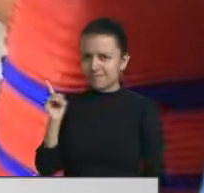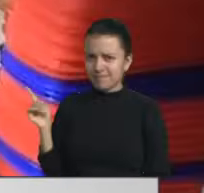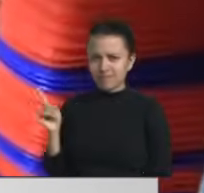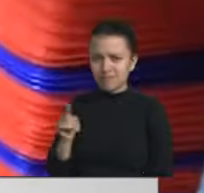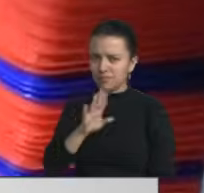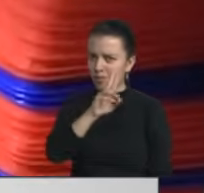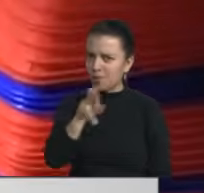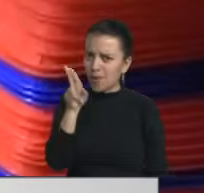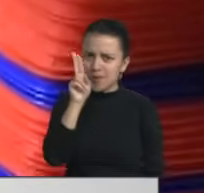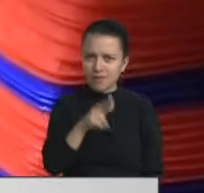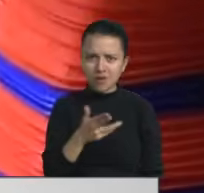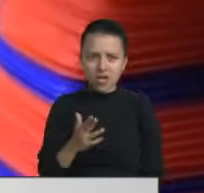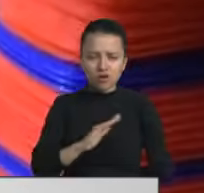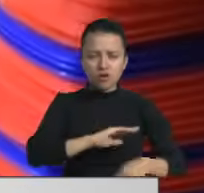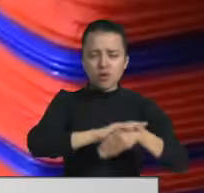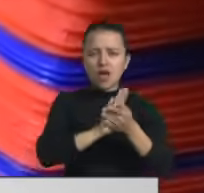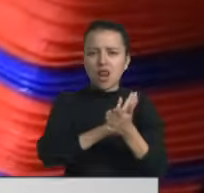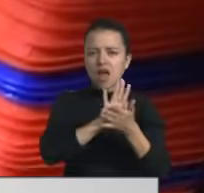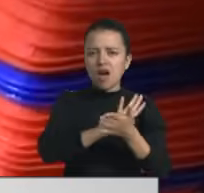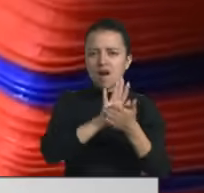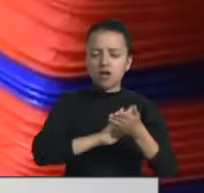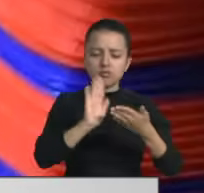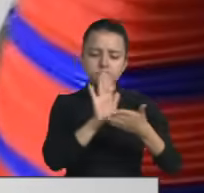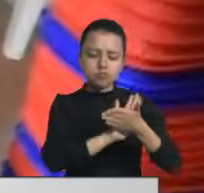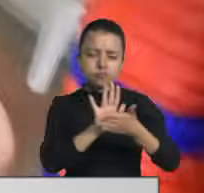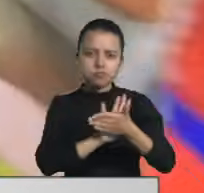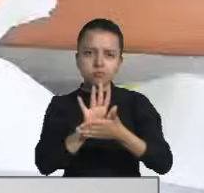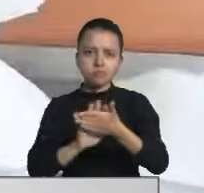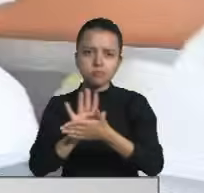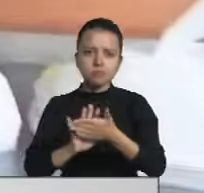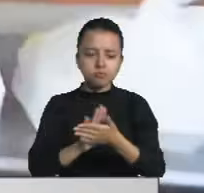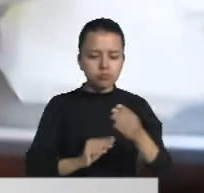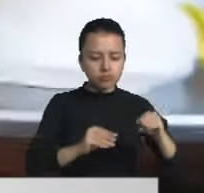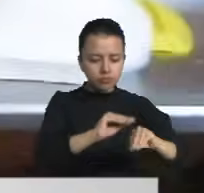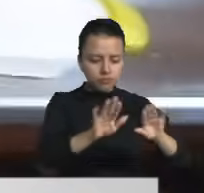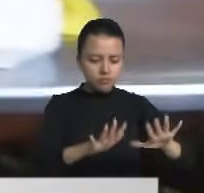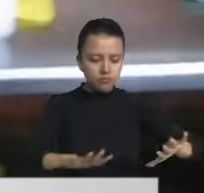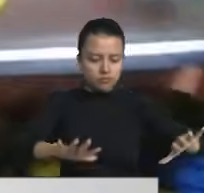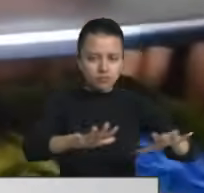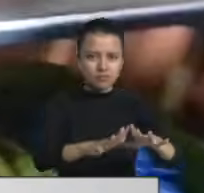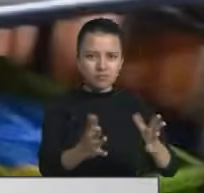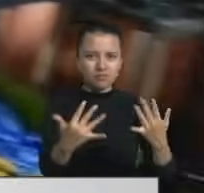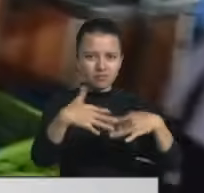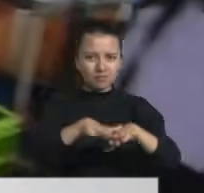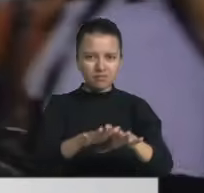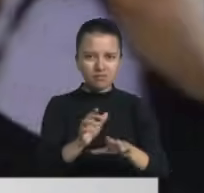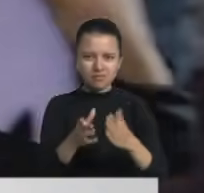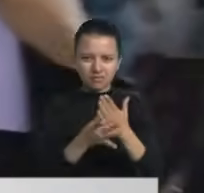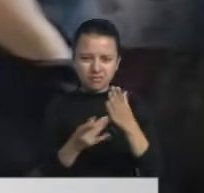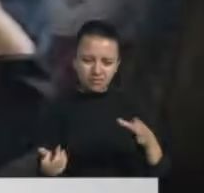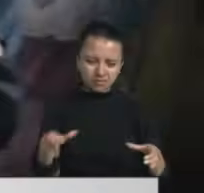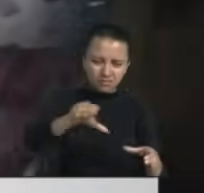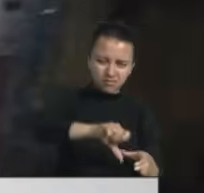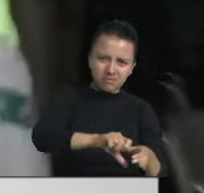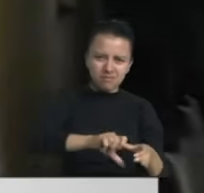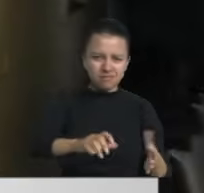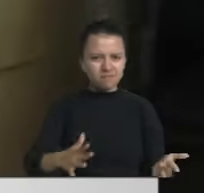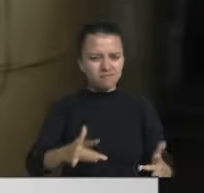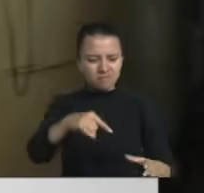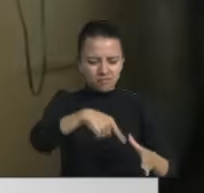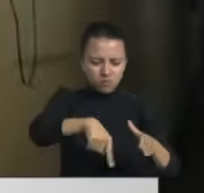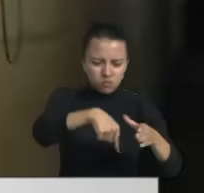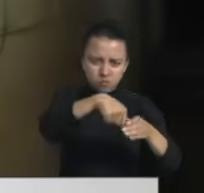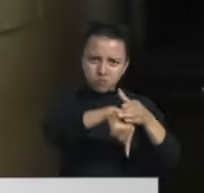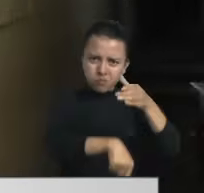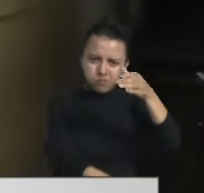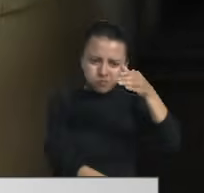el medio ambiente. Este restaurante estaba ubicado en el barrio El Getsemaní y según el establecimiento público ambiental ya